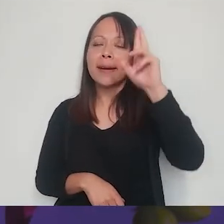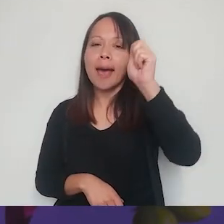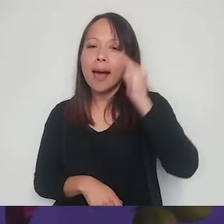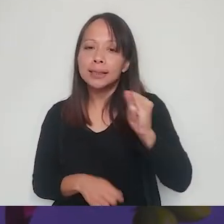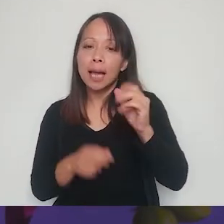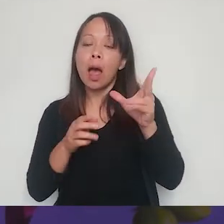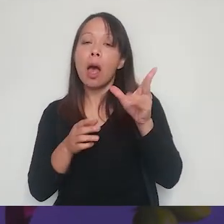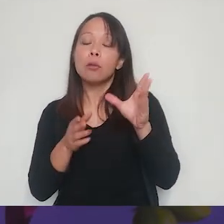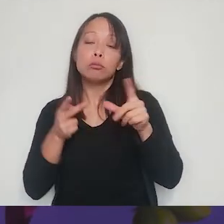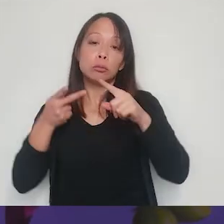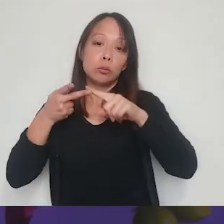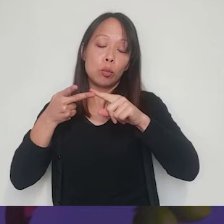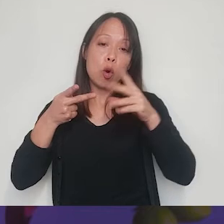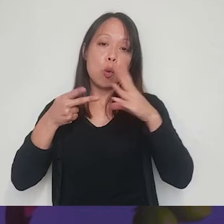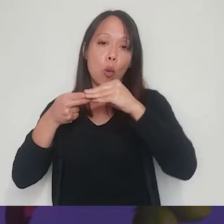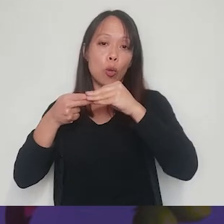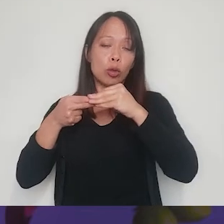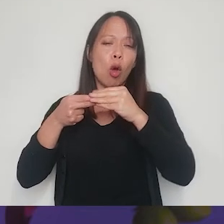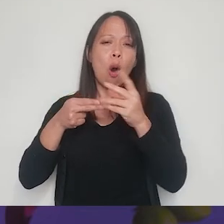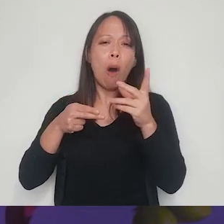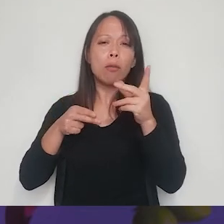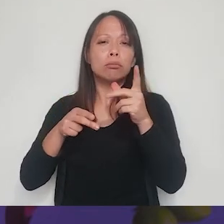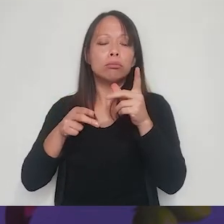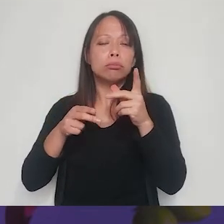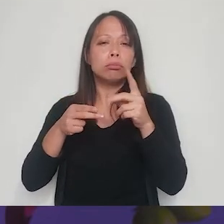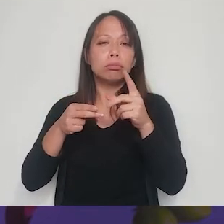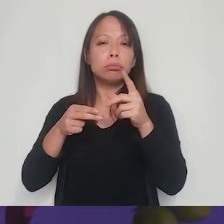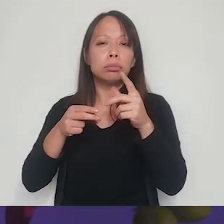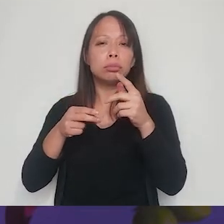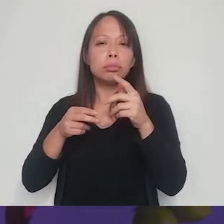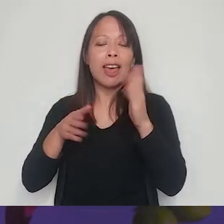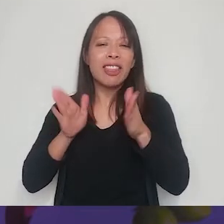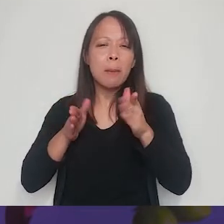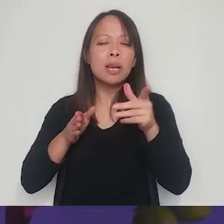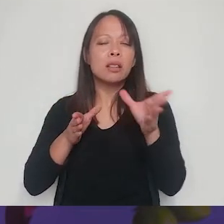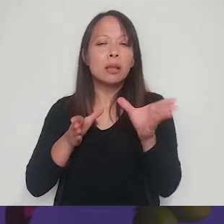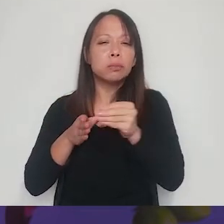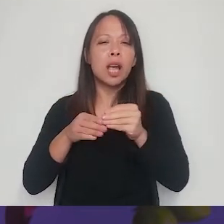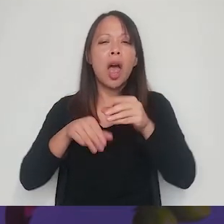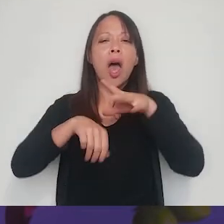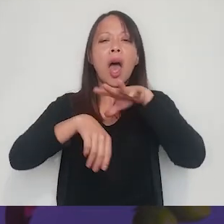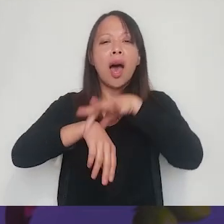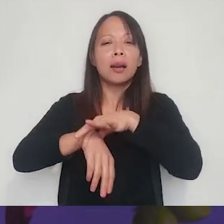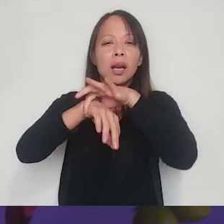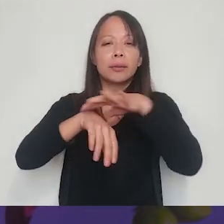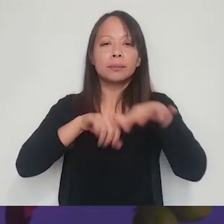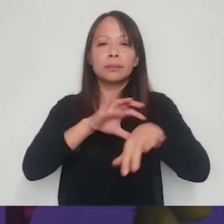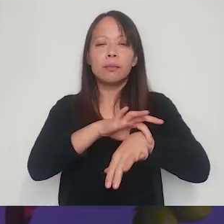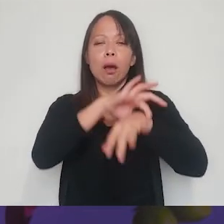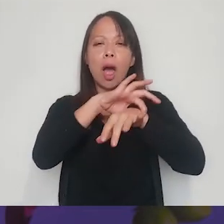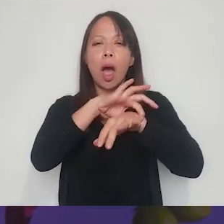más con Spinraza y valproico. Otro test que hicimos es la fuerza de agarre de las extremidades anteriores, o